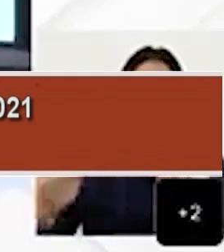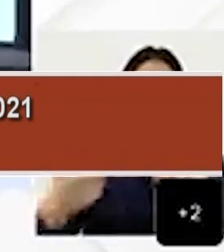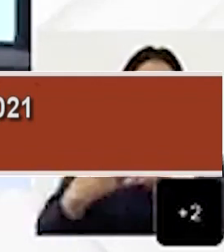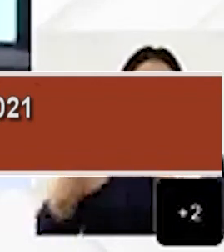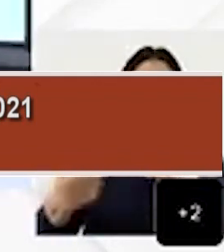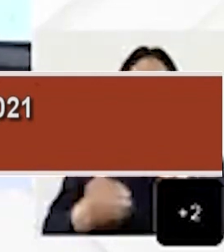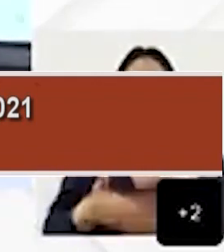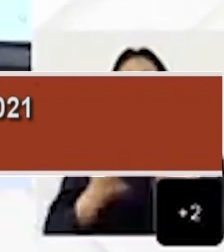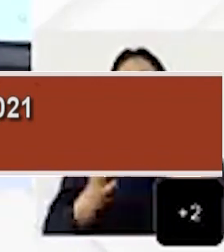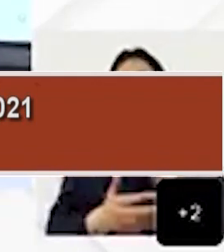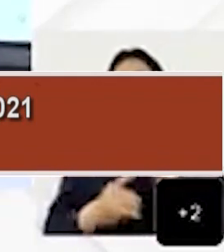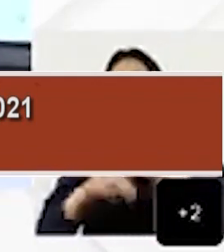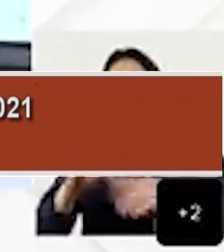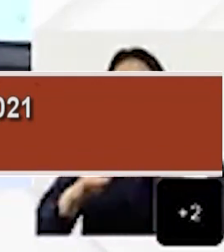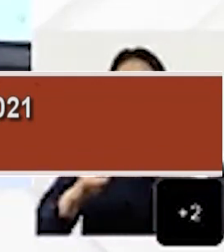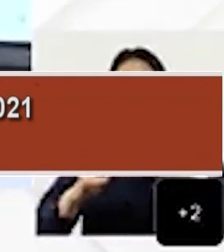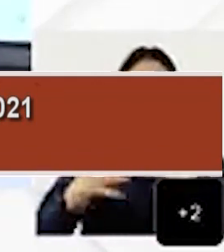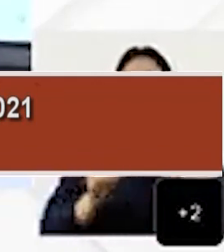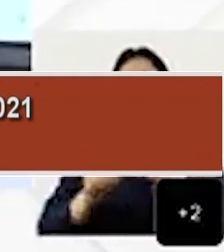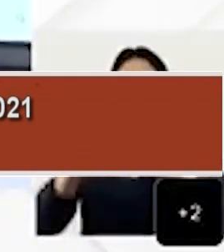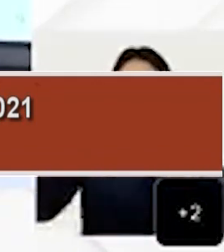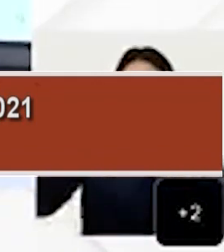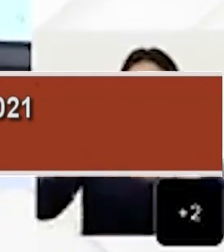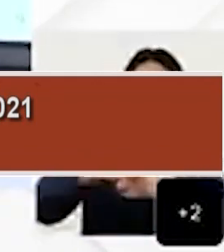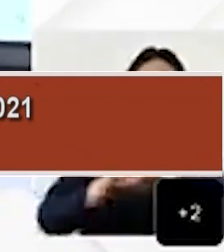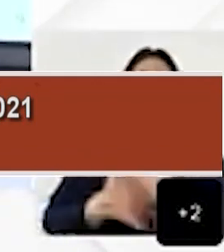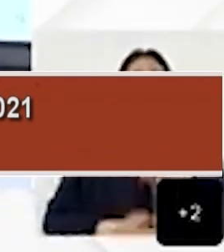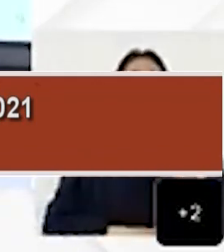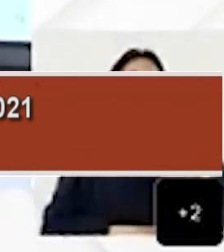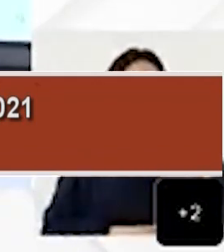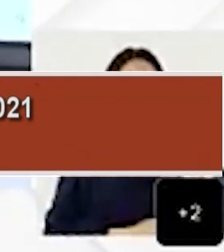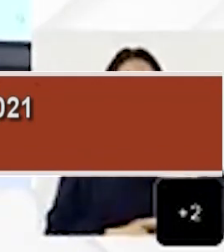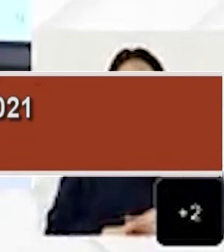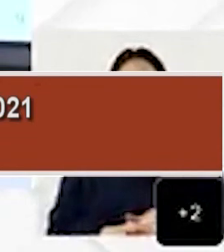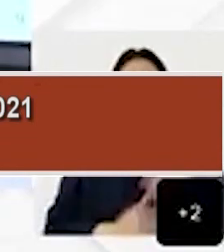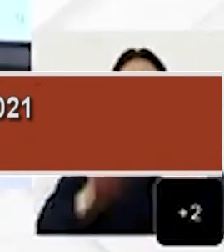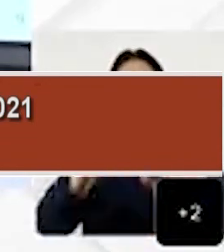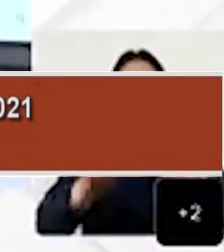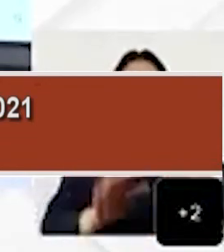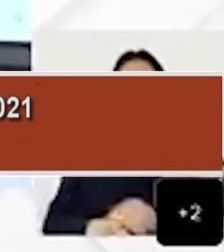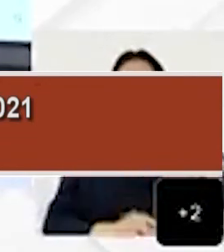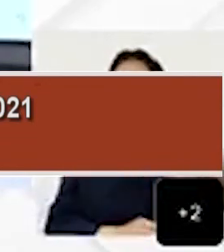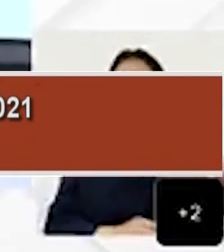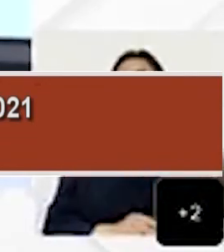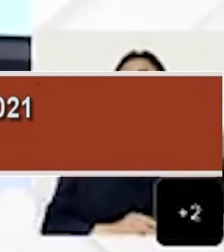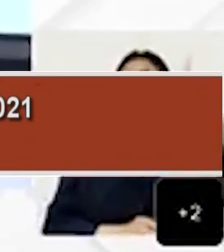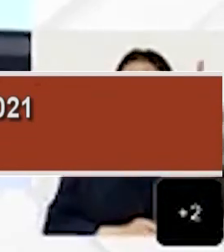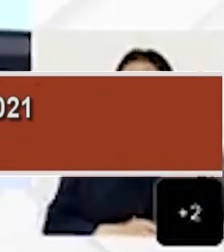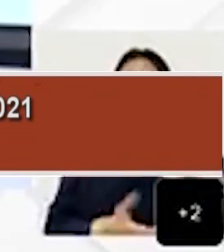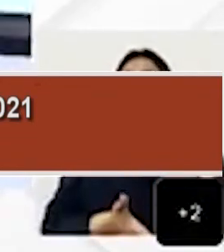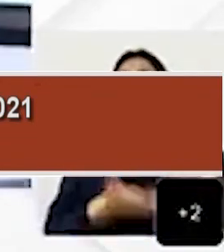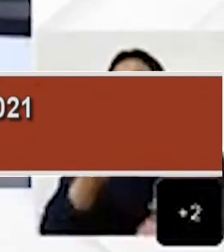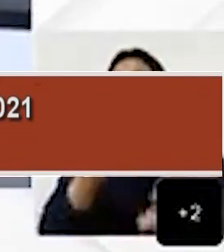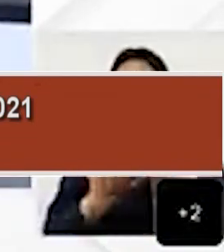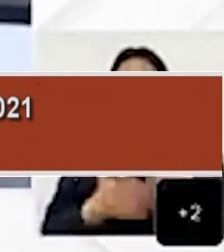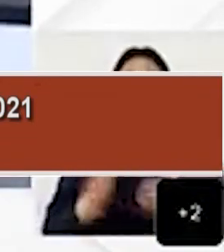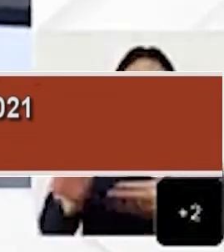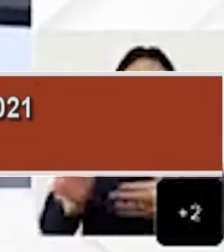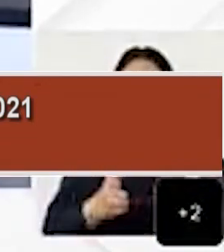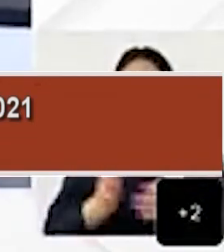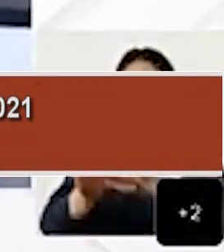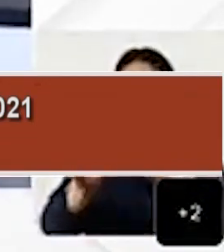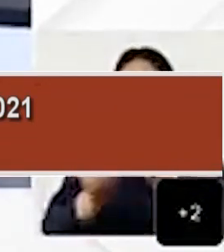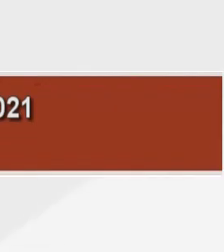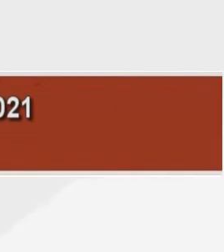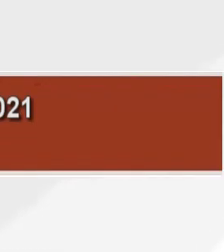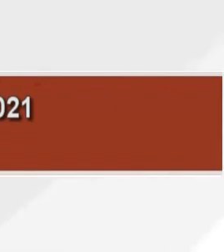las obras de arte, con todos los túneles. Más o menos 12 mil millones de soles es el costo de tener una carretera central. Bueno, hemos perdido el